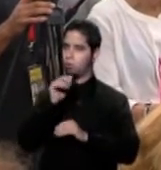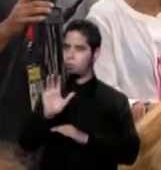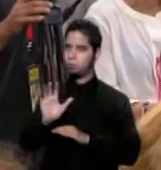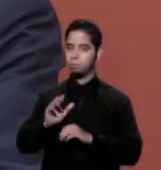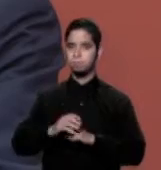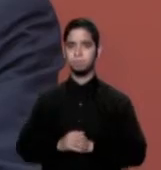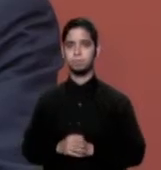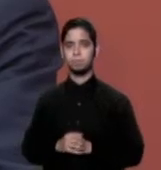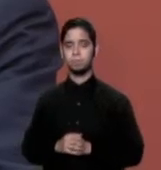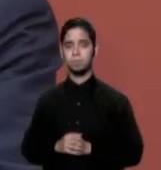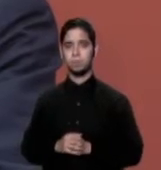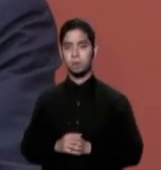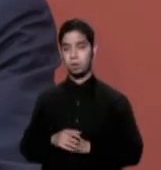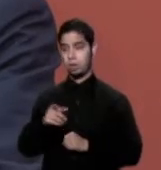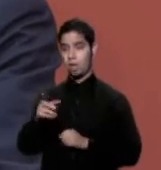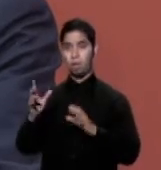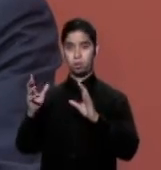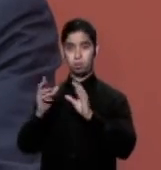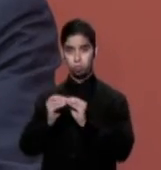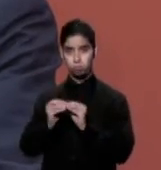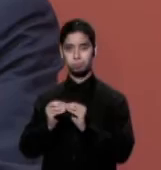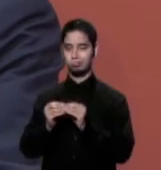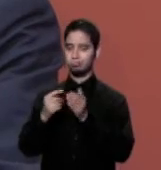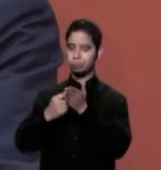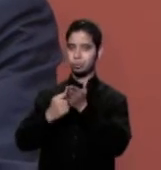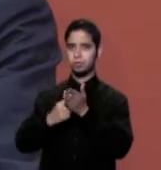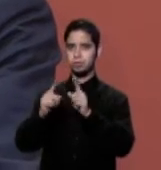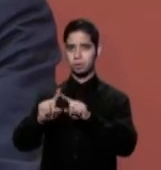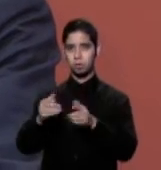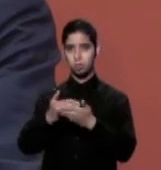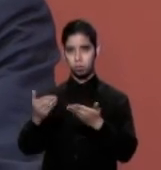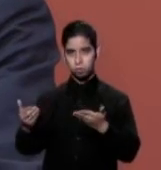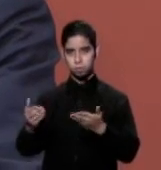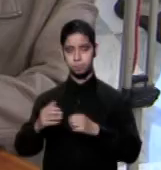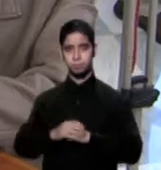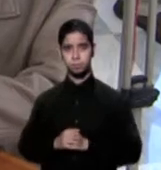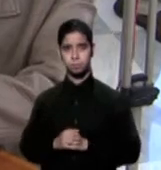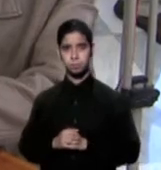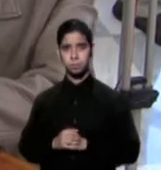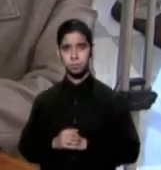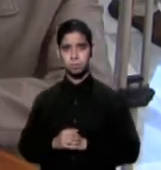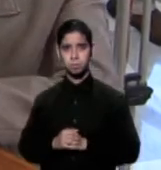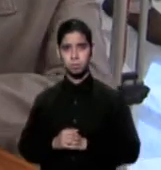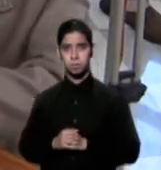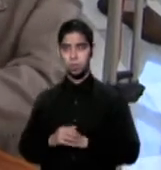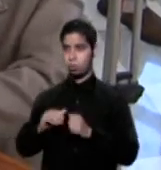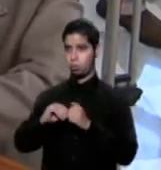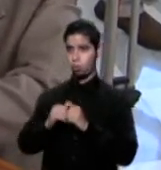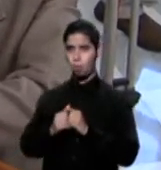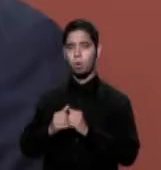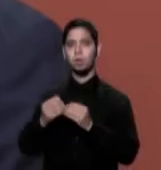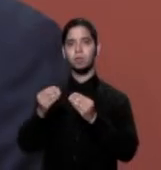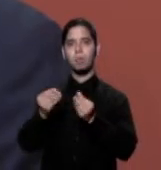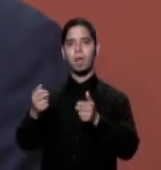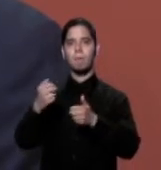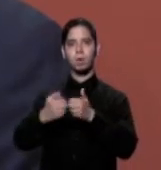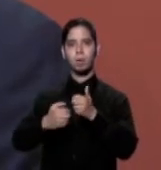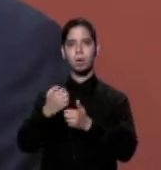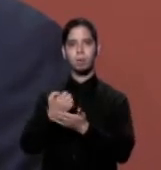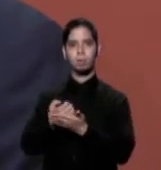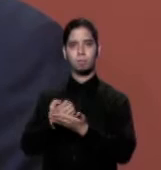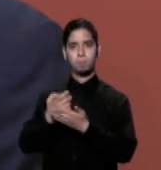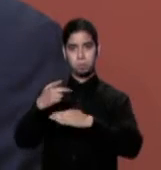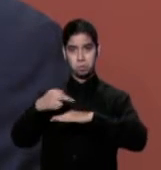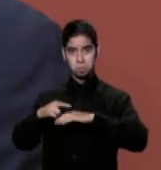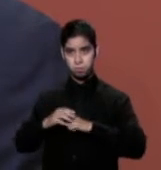en la reunión se atendieron todos los puntos y que hablaron sobre dónde estamos en el Congreso y cómo atender el tema de los estados financieros. Si el Congreso no